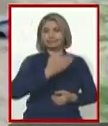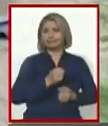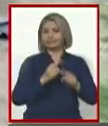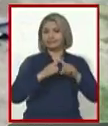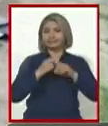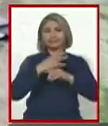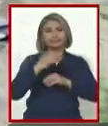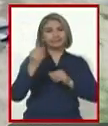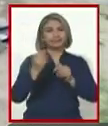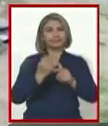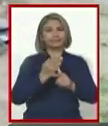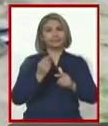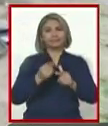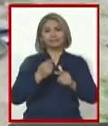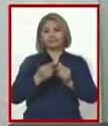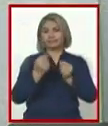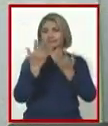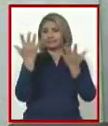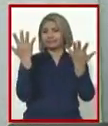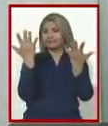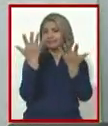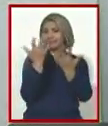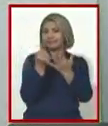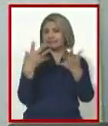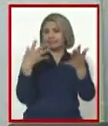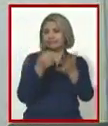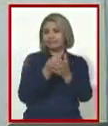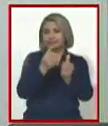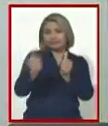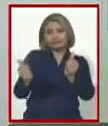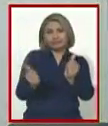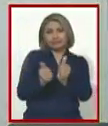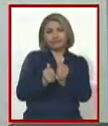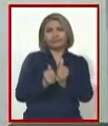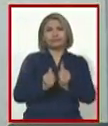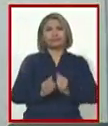lamentablemente chocó contra la parte posterior izquierda del motorizado.